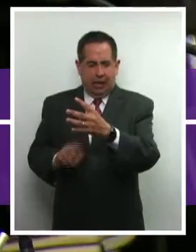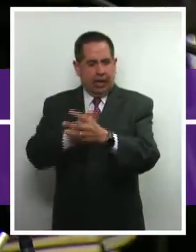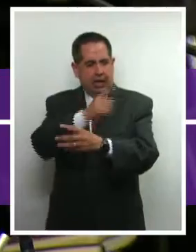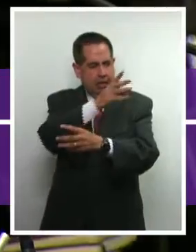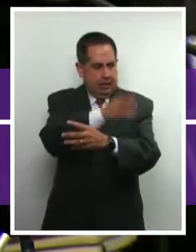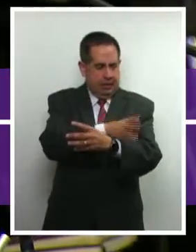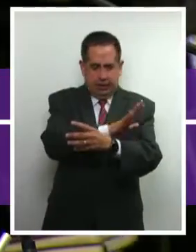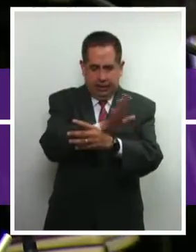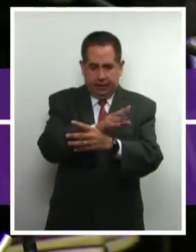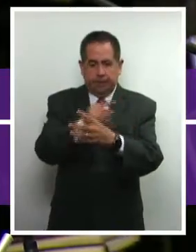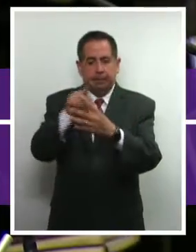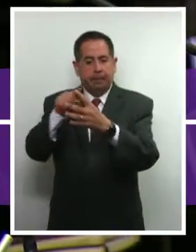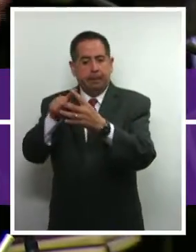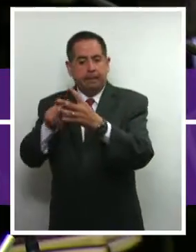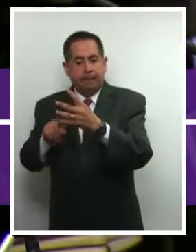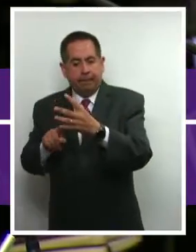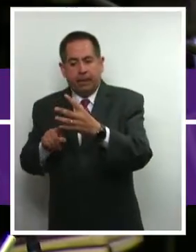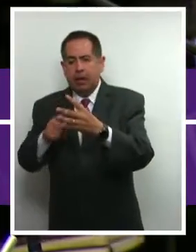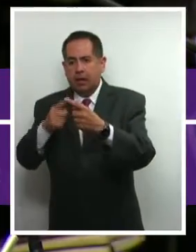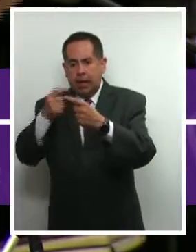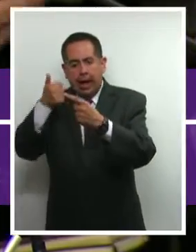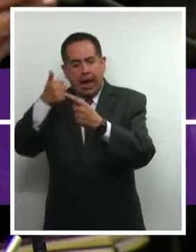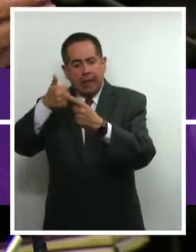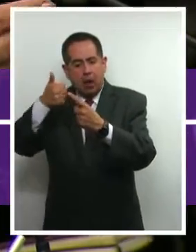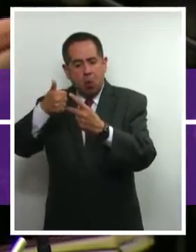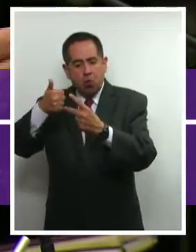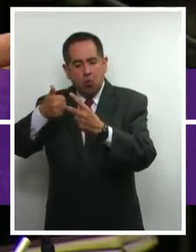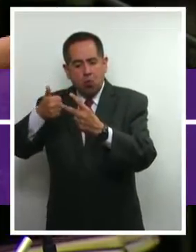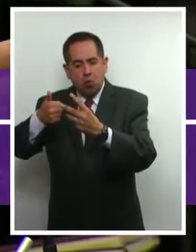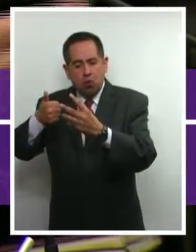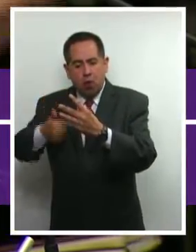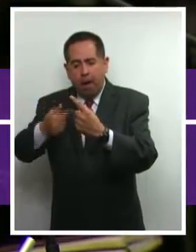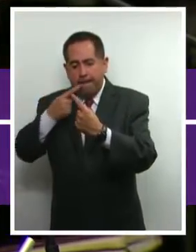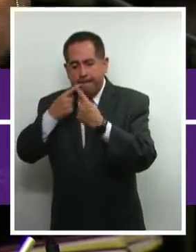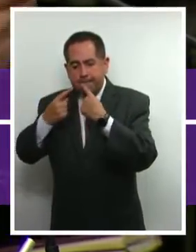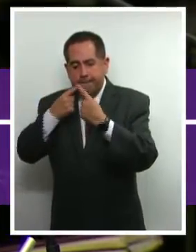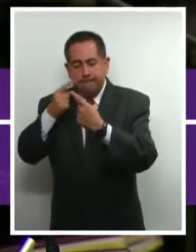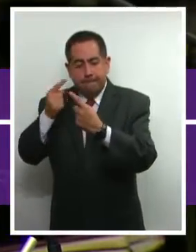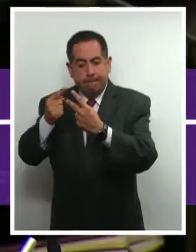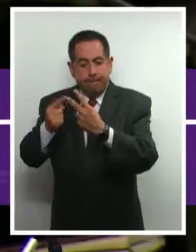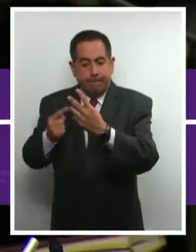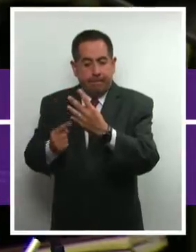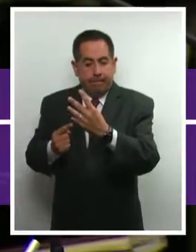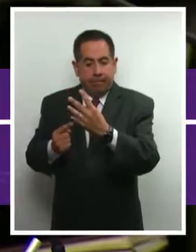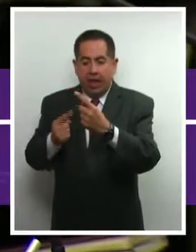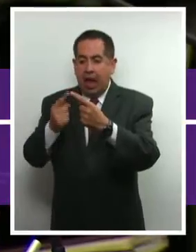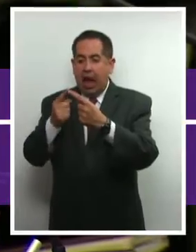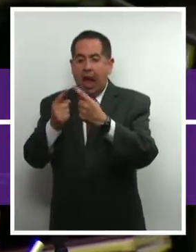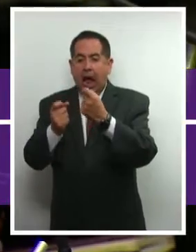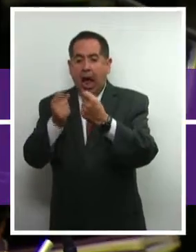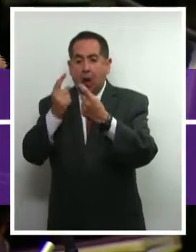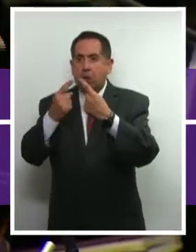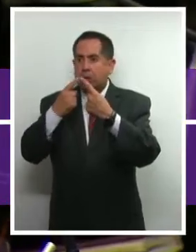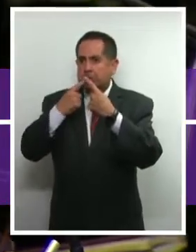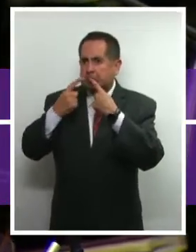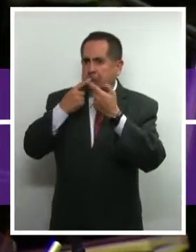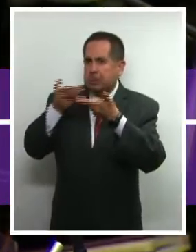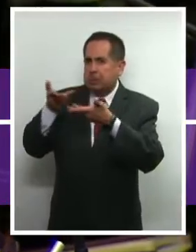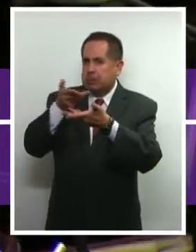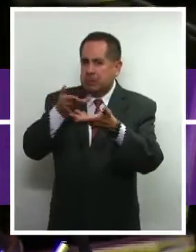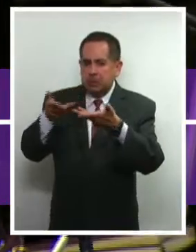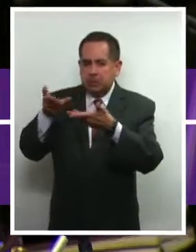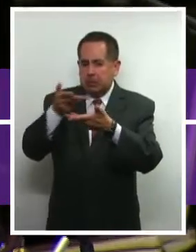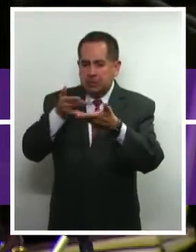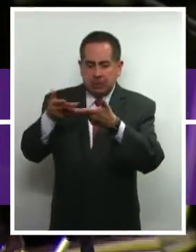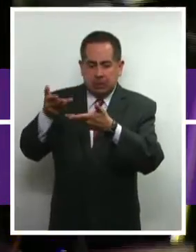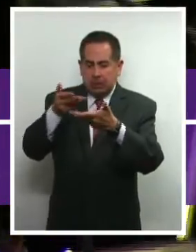general. Segundo, fuimos discutiendo cada una de las reservas. Algunas se abrieron a discusión y una